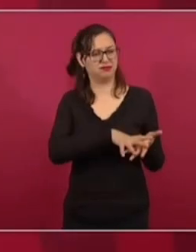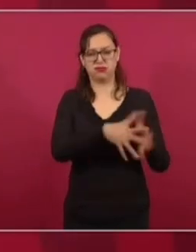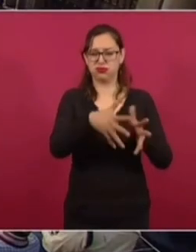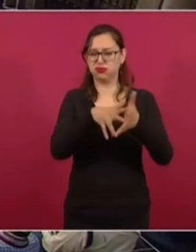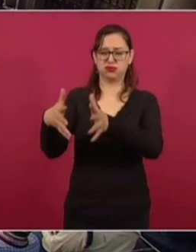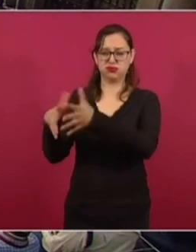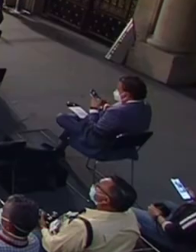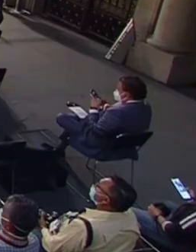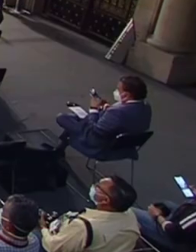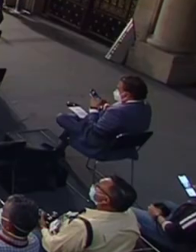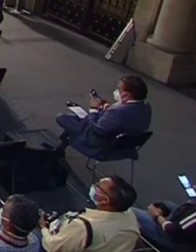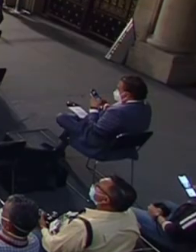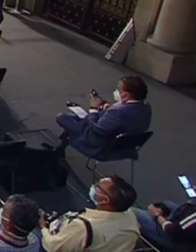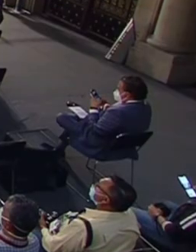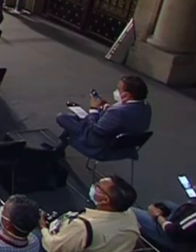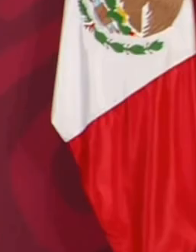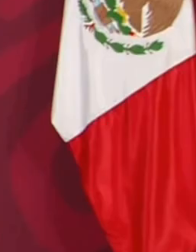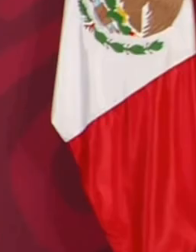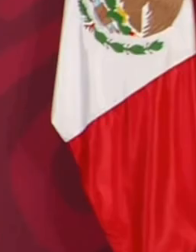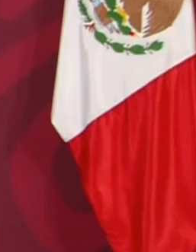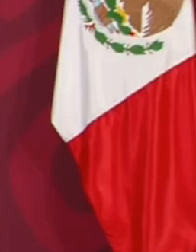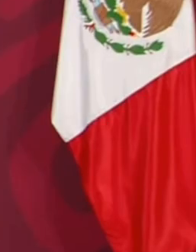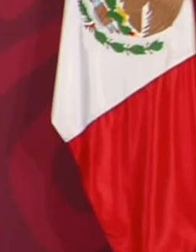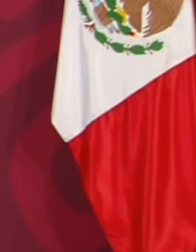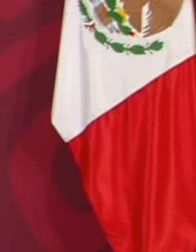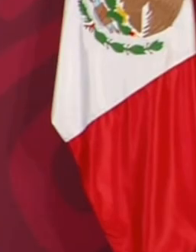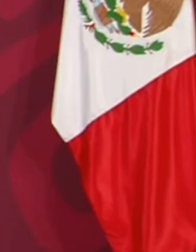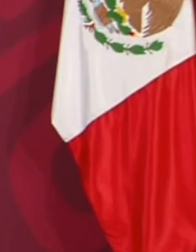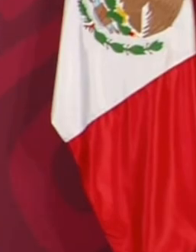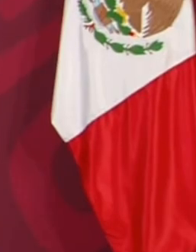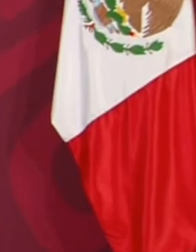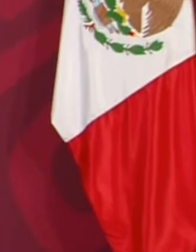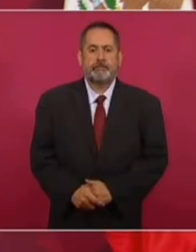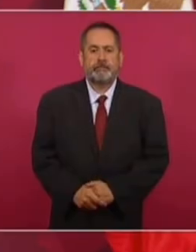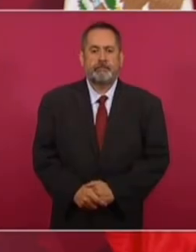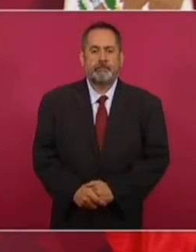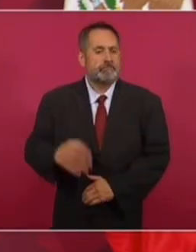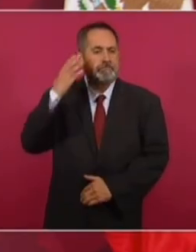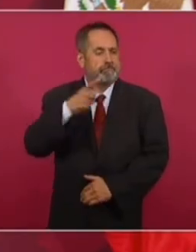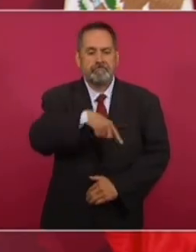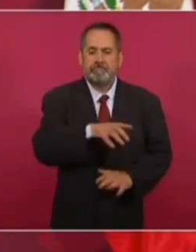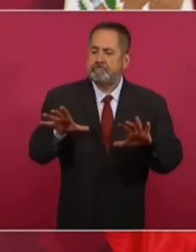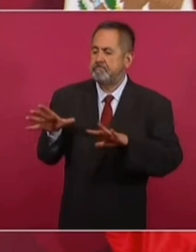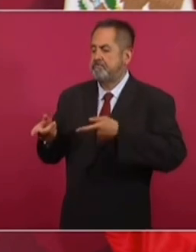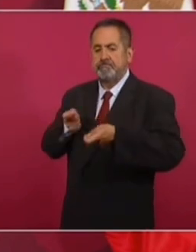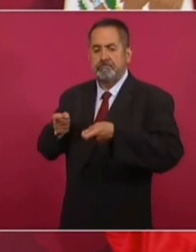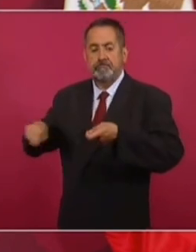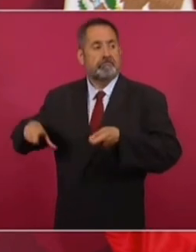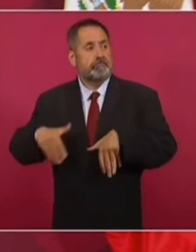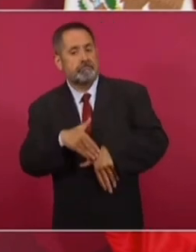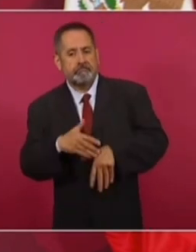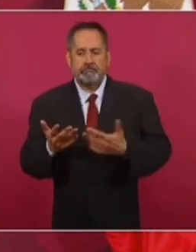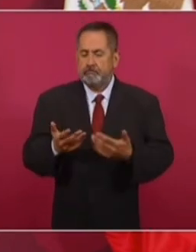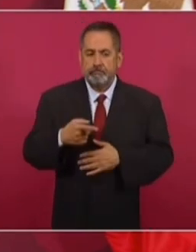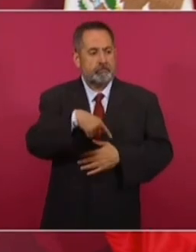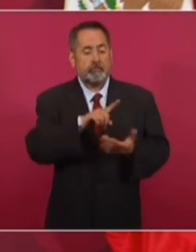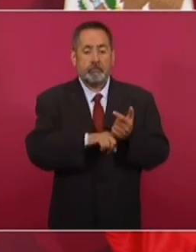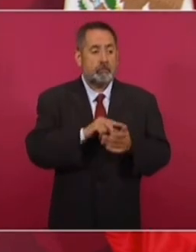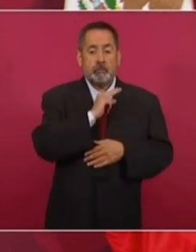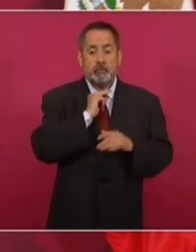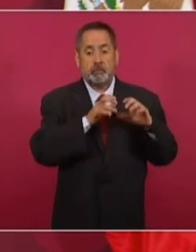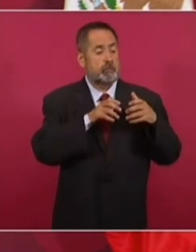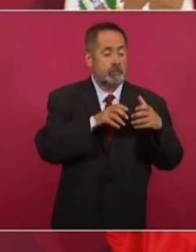y no había gobierno. El gobierno estaba tomado por las bandas, ya sea por las bandas de cuello